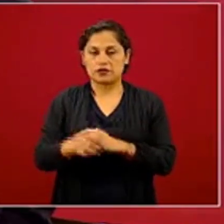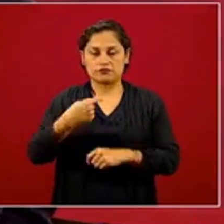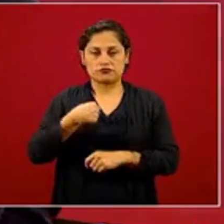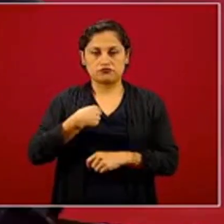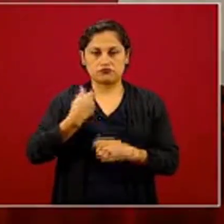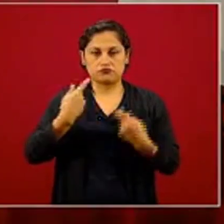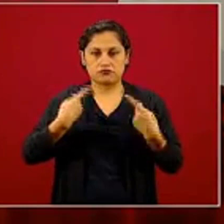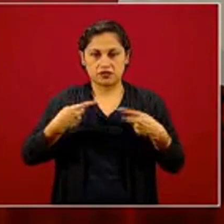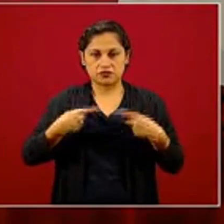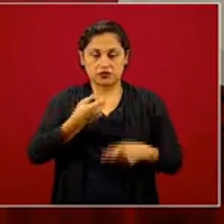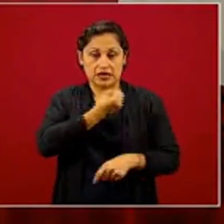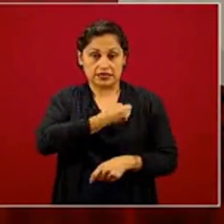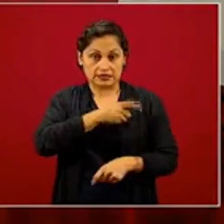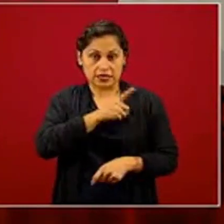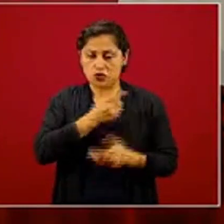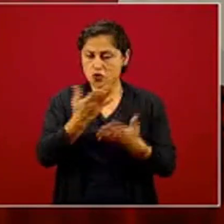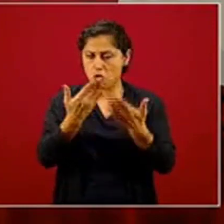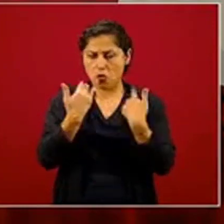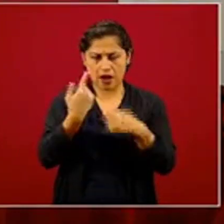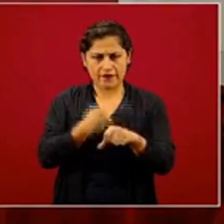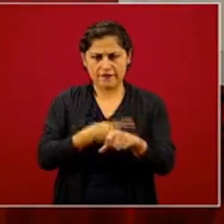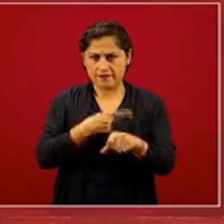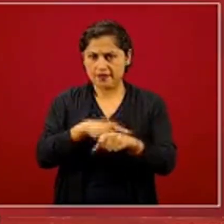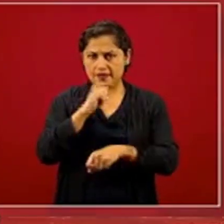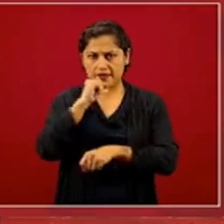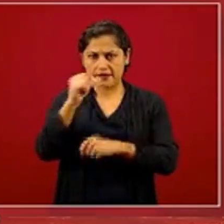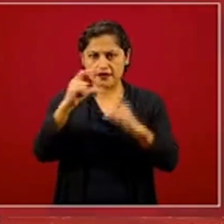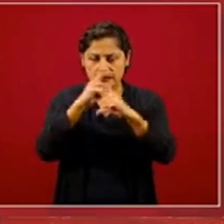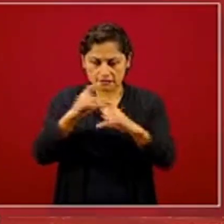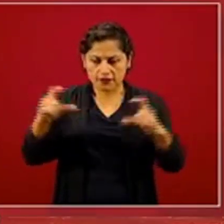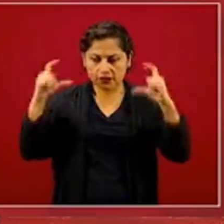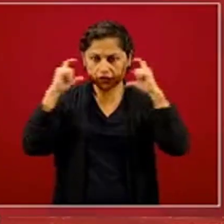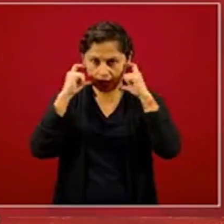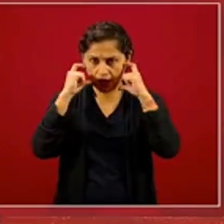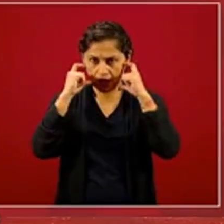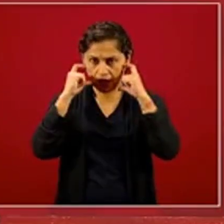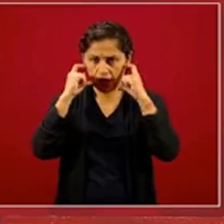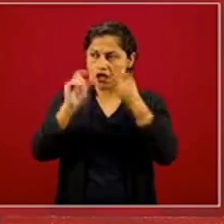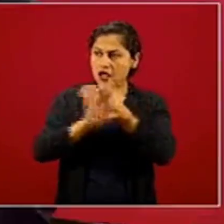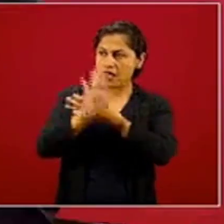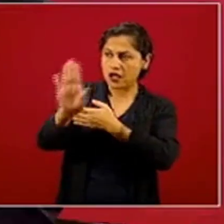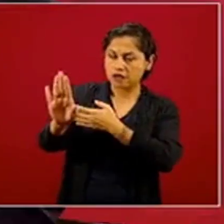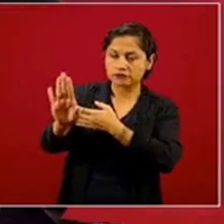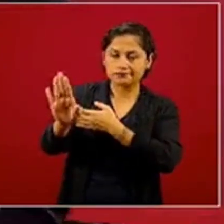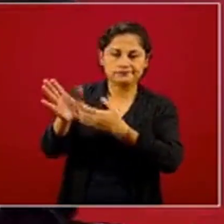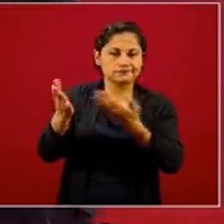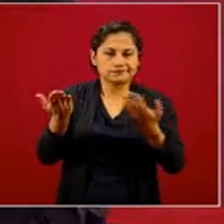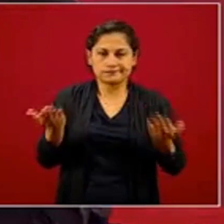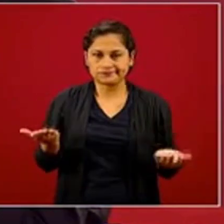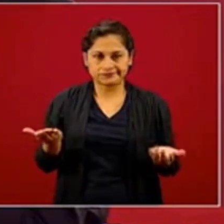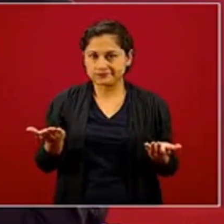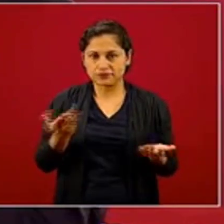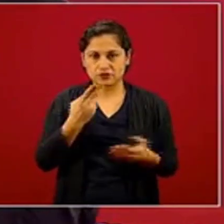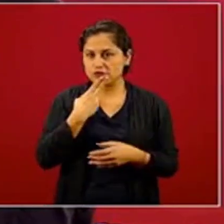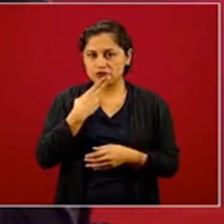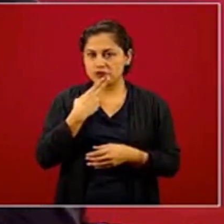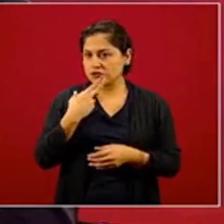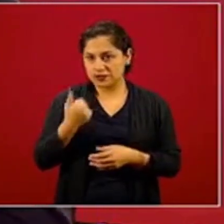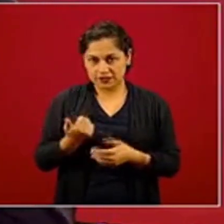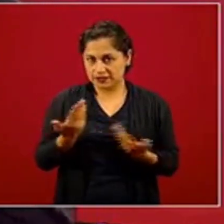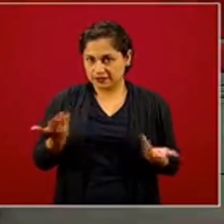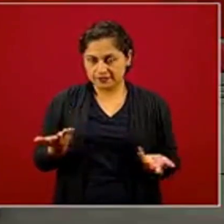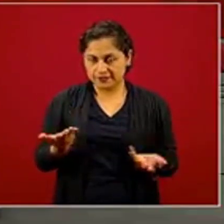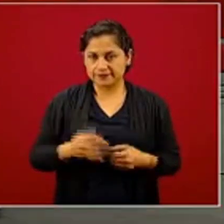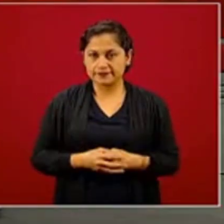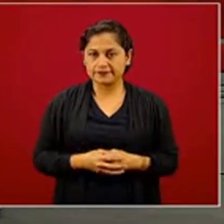Es decir, el uso del cubrebocas no es un mecanismo efectivo para prevenir el contagio a quien lo